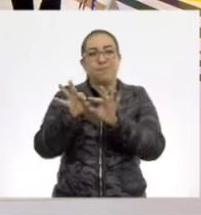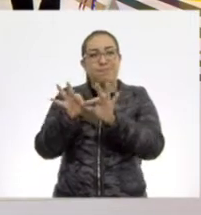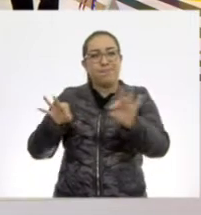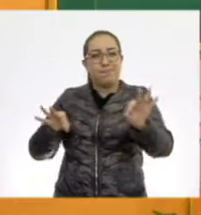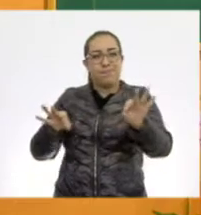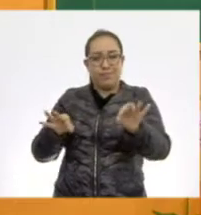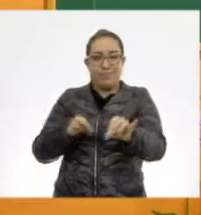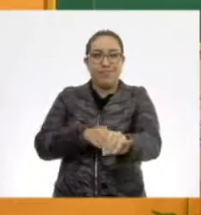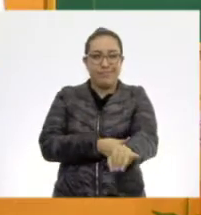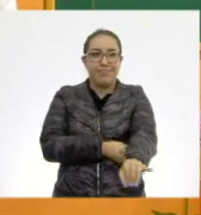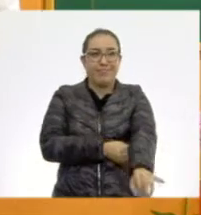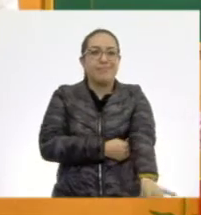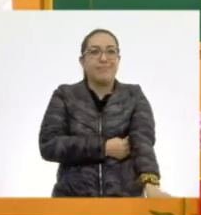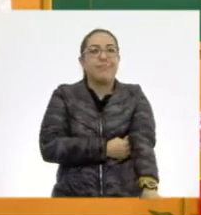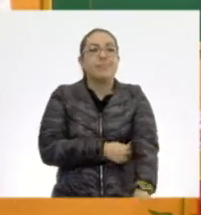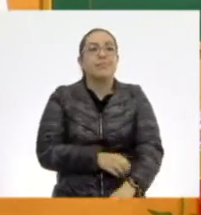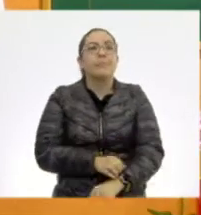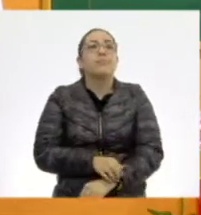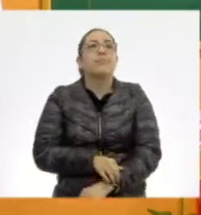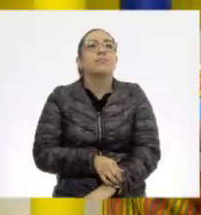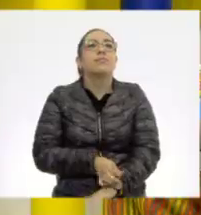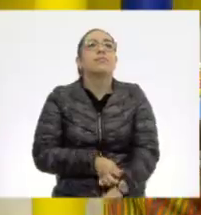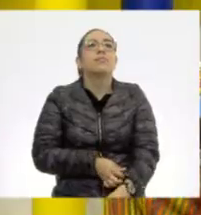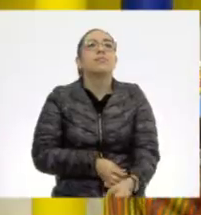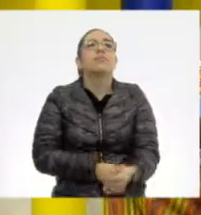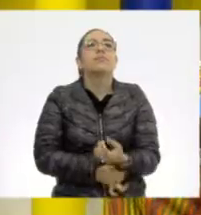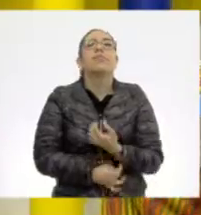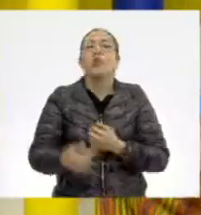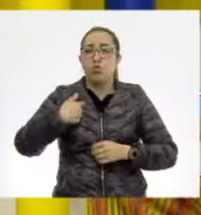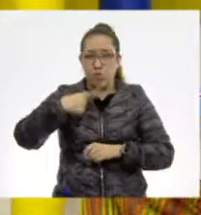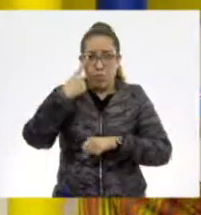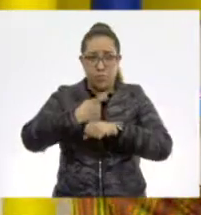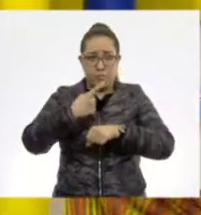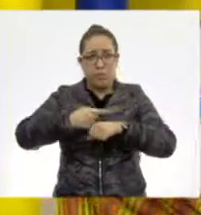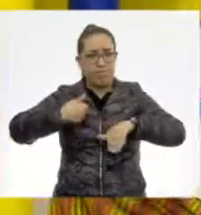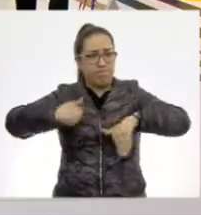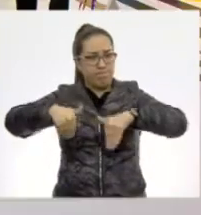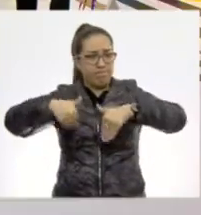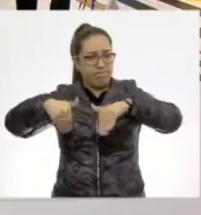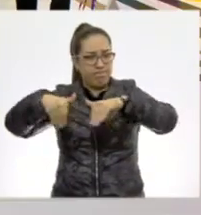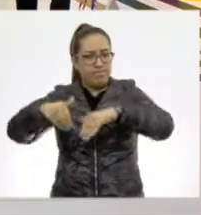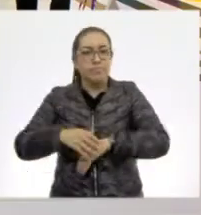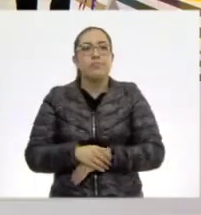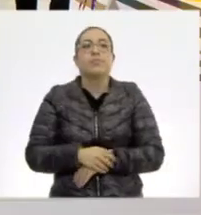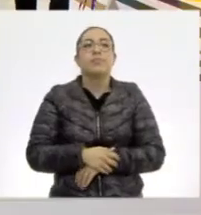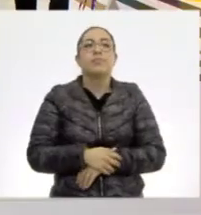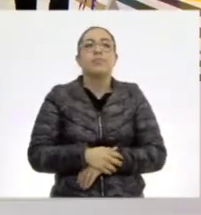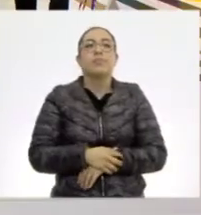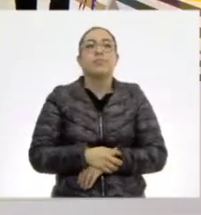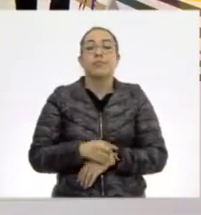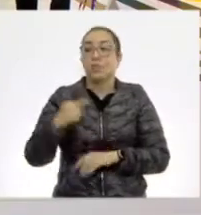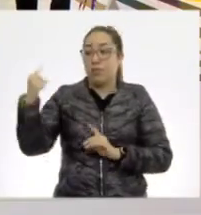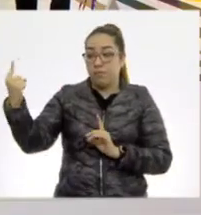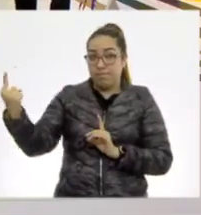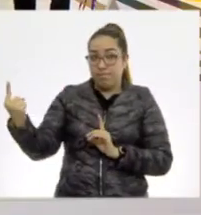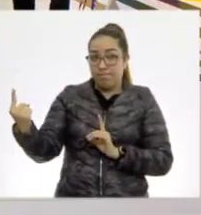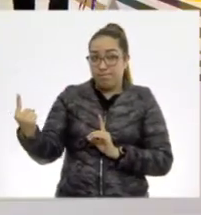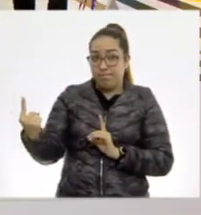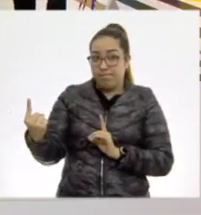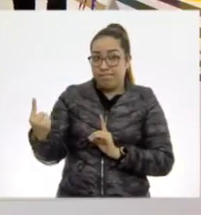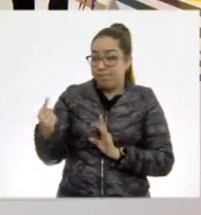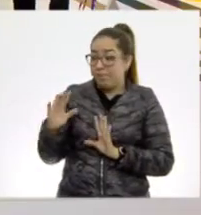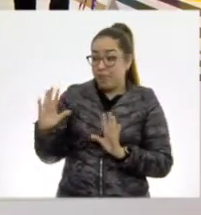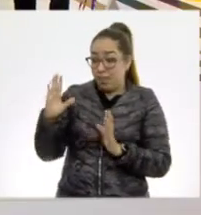¿De acuerdo? A ver, te toca, Pepe. Entonces, voy a empezar a caminar. Ok. Viene Pepe hacia mí y yo le